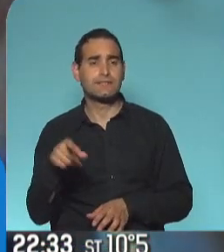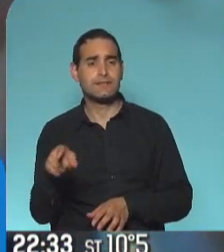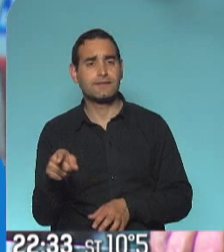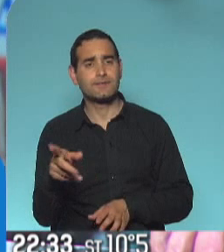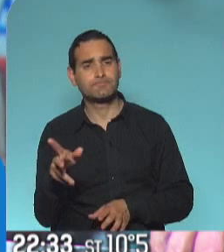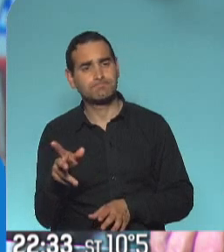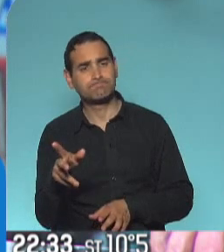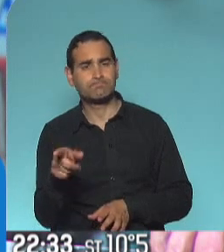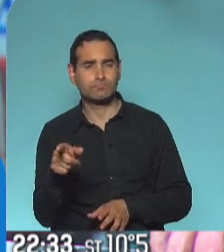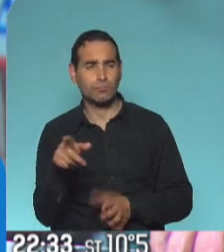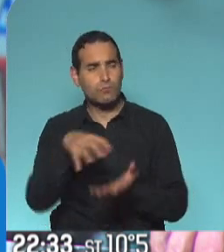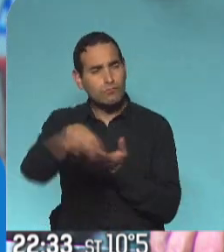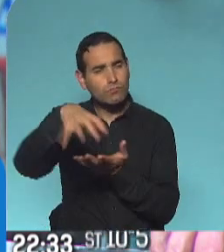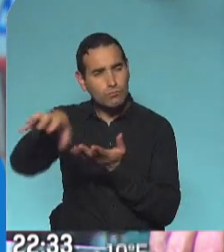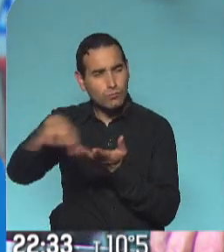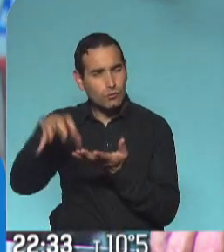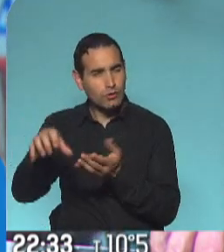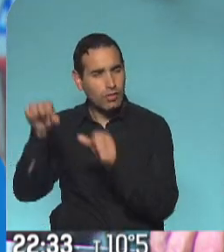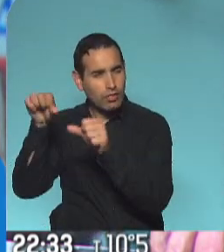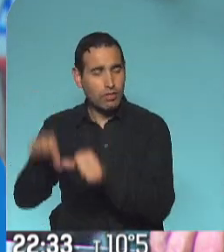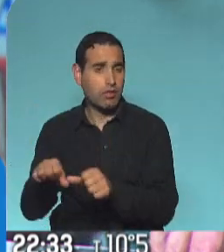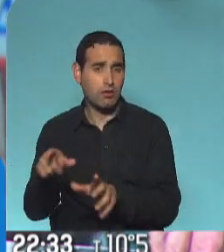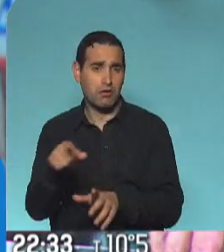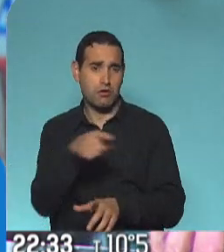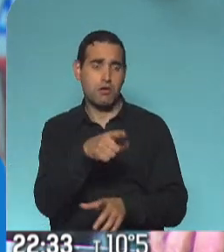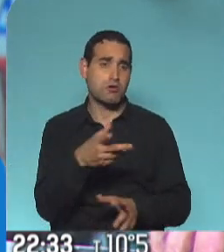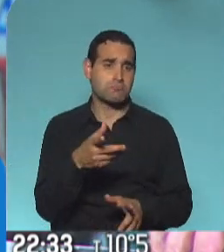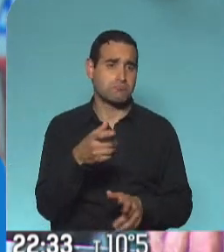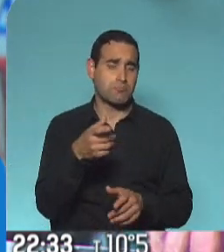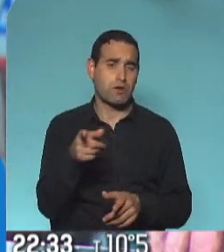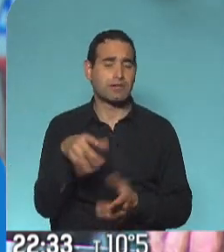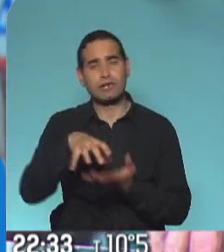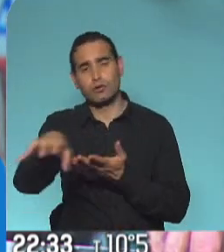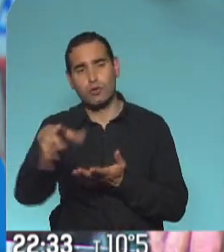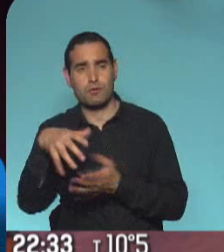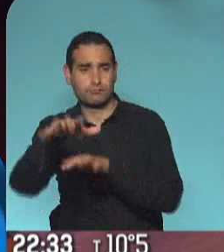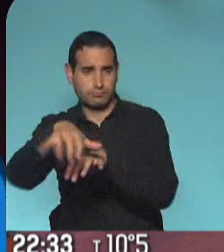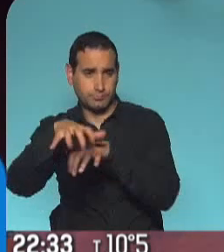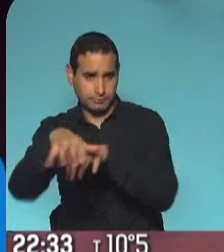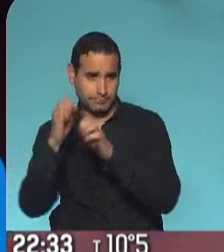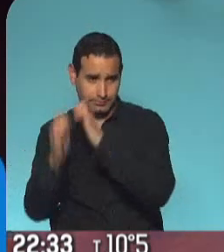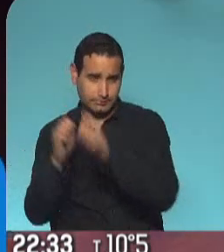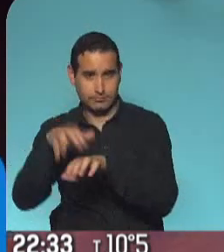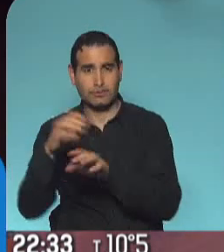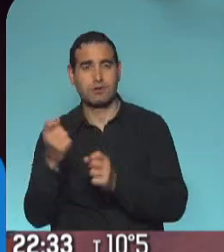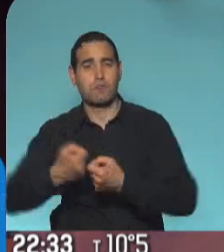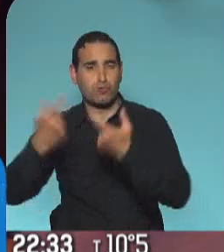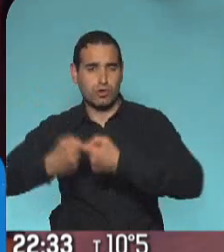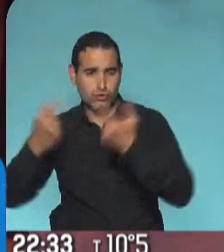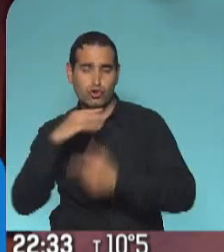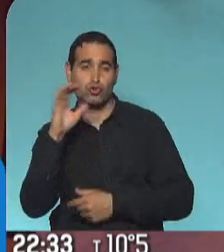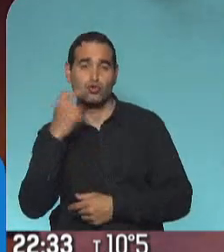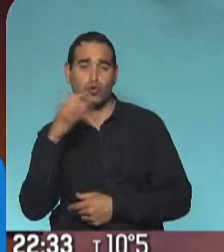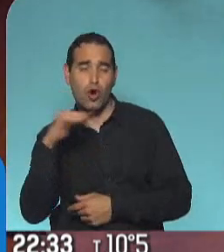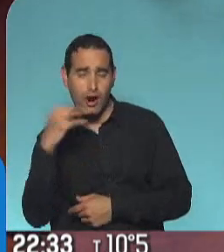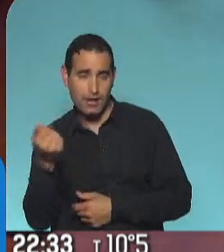los sectores que más se está afectando en Estados Unidos no son caprichosos por parte de China: el sector agroindustrial, exportaciones agrícolas, soja, y